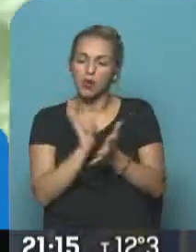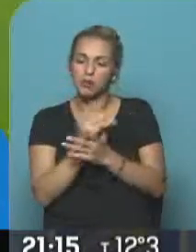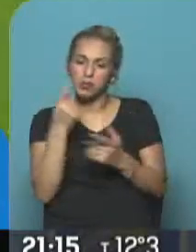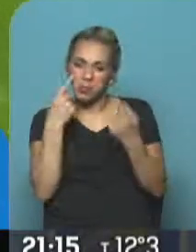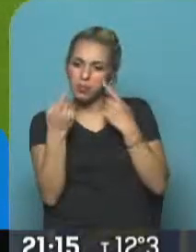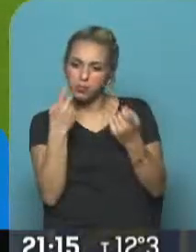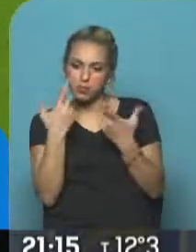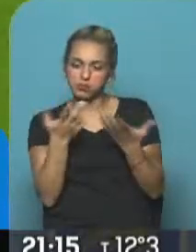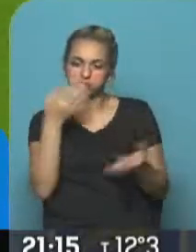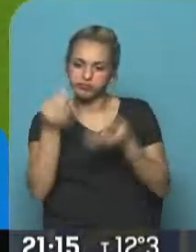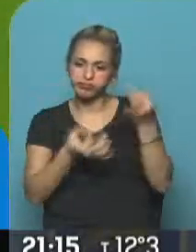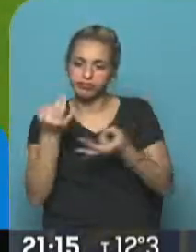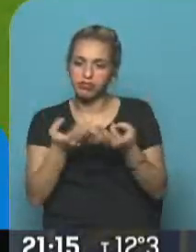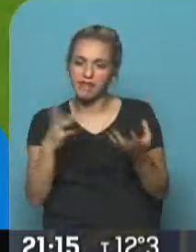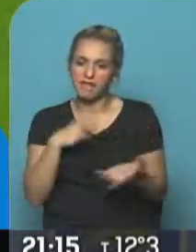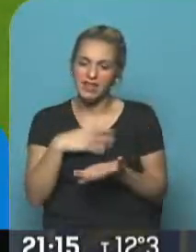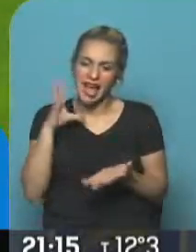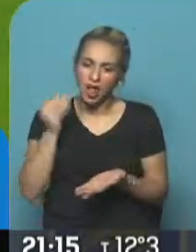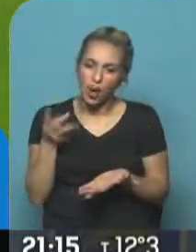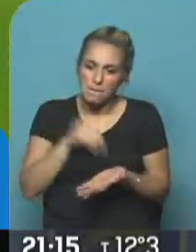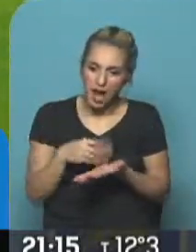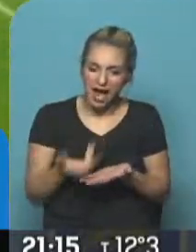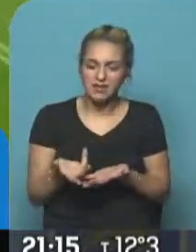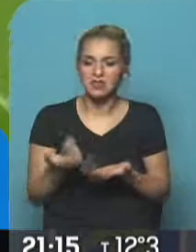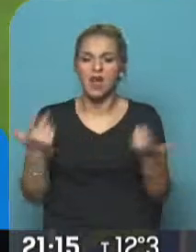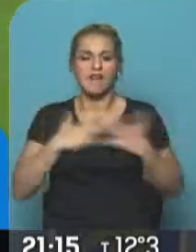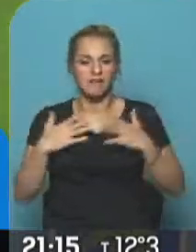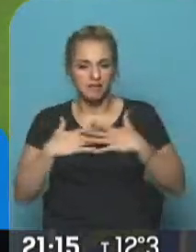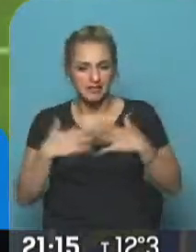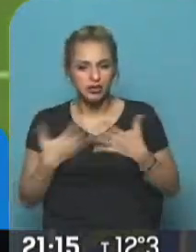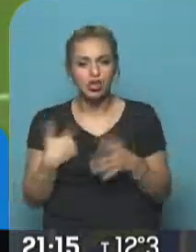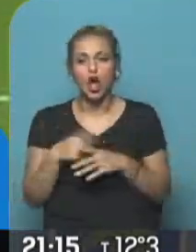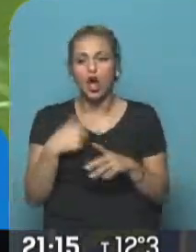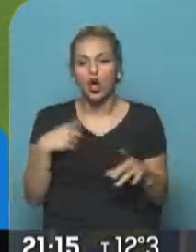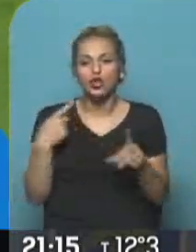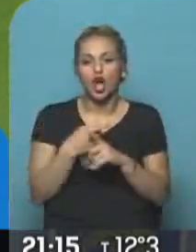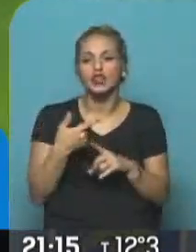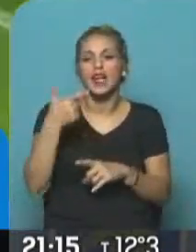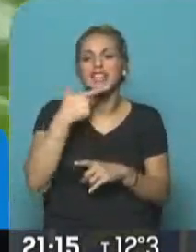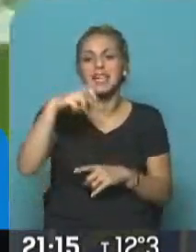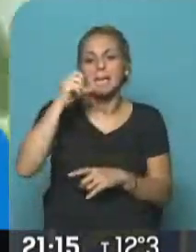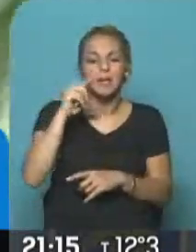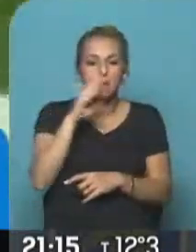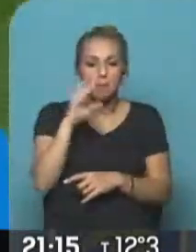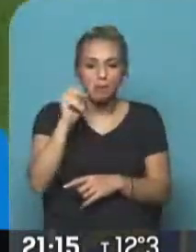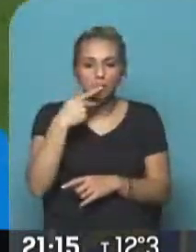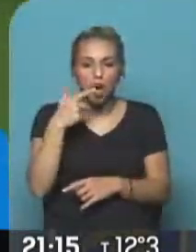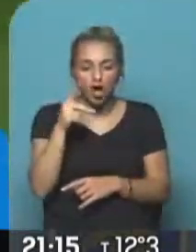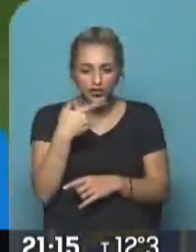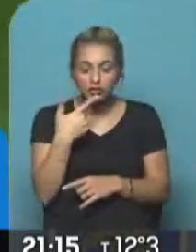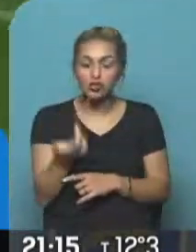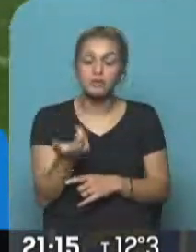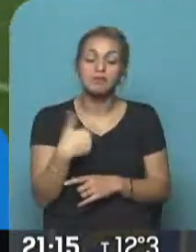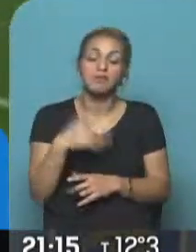con el rendimiento, ¿no? Porque es un parámetro importante de enfrentar a los Springboks, pero la realidad marca que hizo un